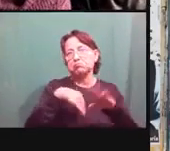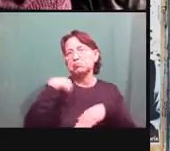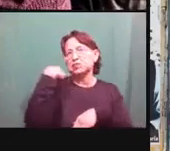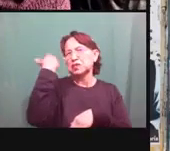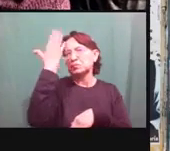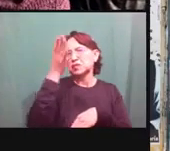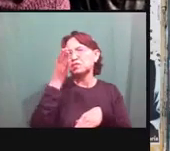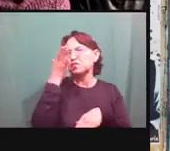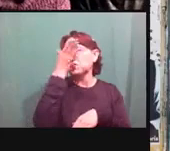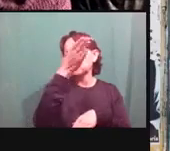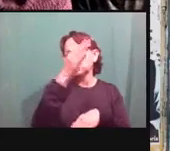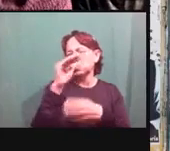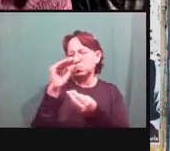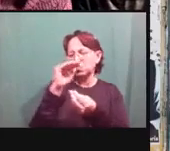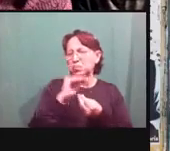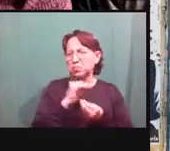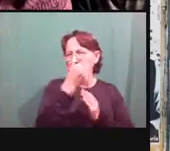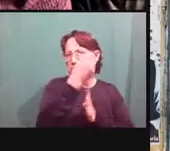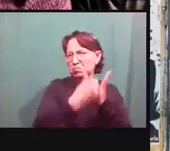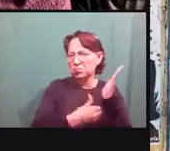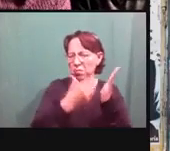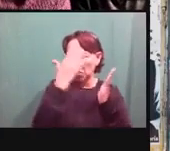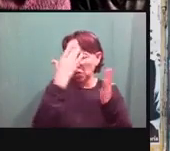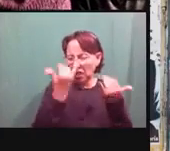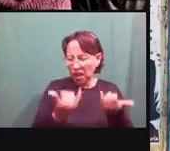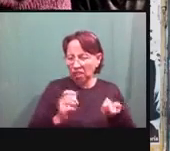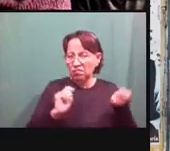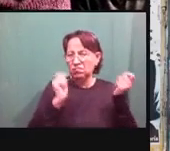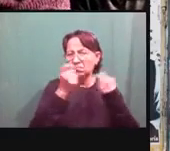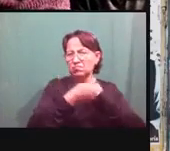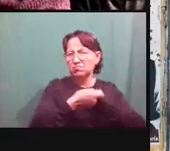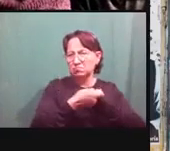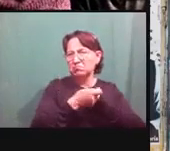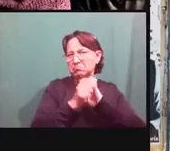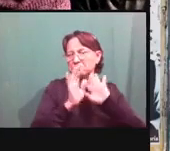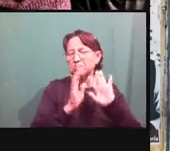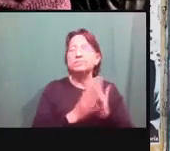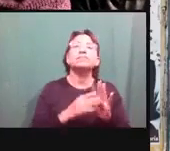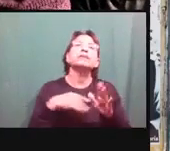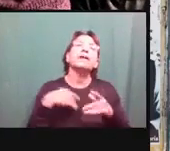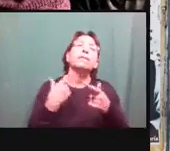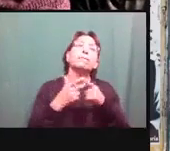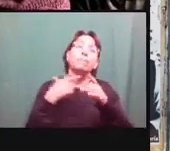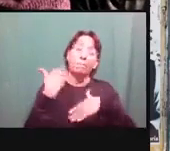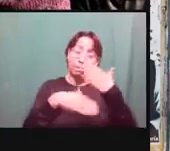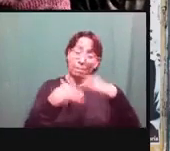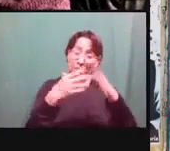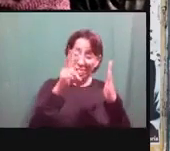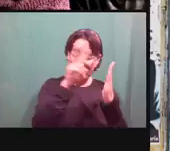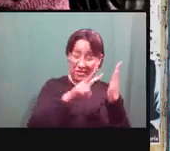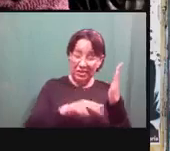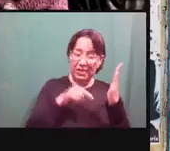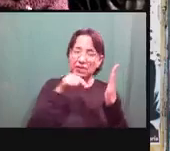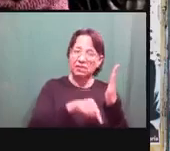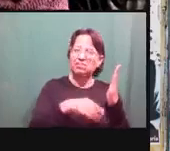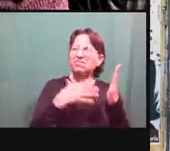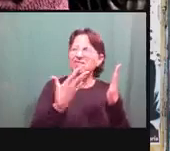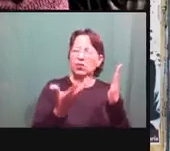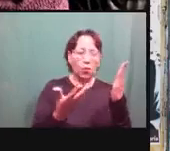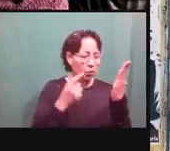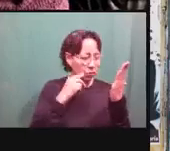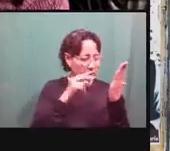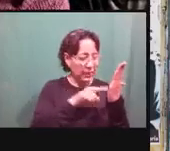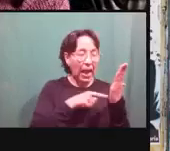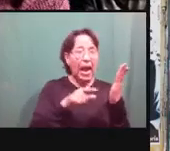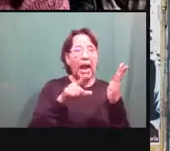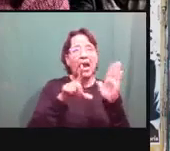patrimonial para la historia y la transformación que estamos vivenciando. Entonces, todo este proceso de lectura se tradujo en los